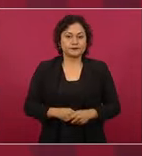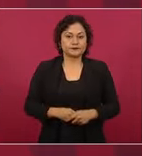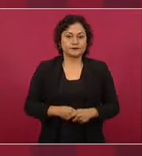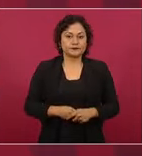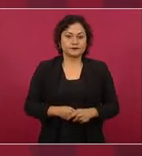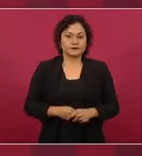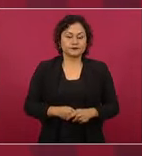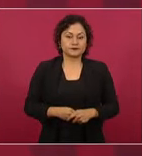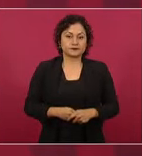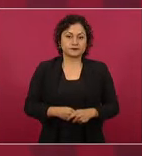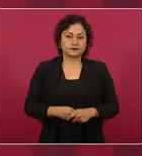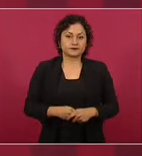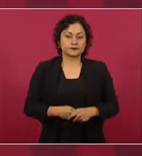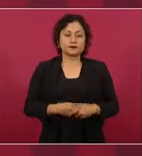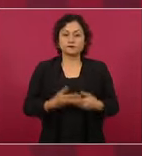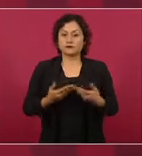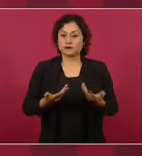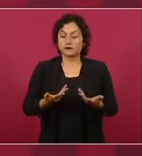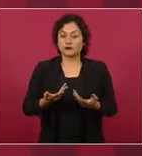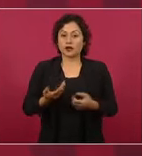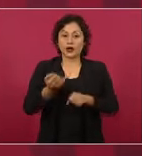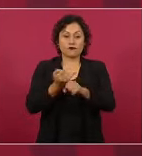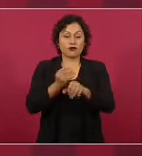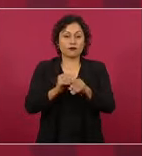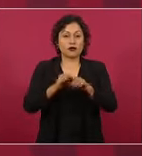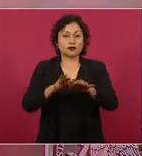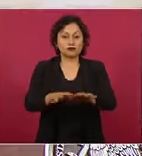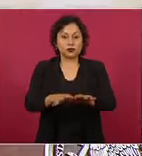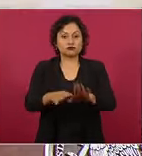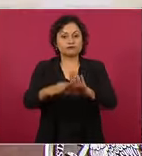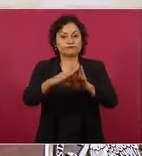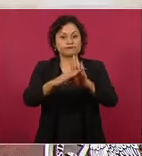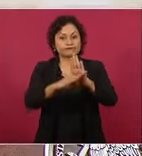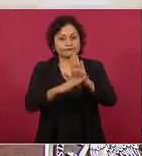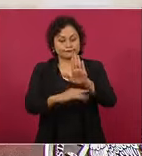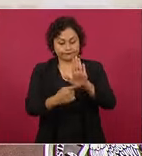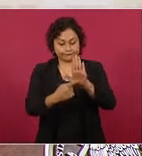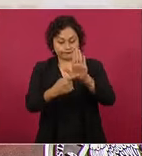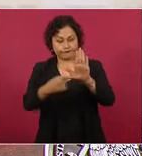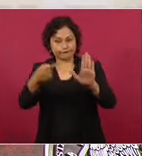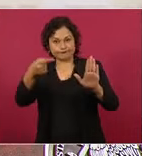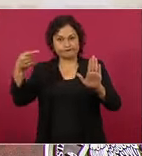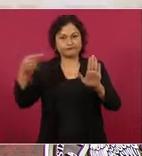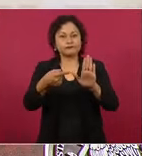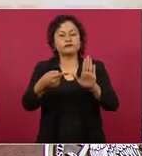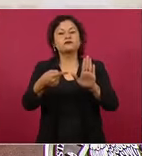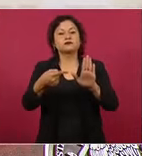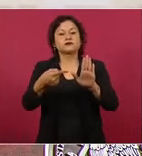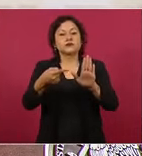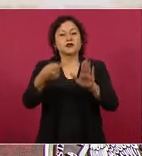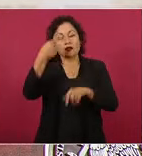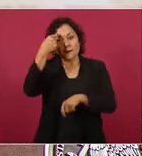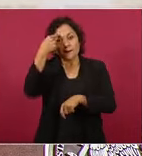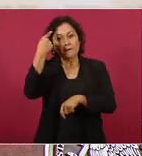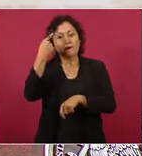Se va a hacer énfasis en la atención de